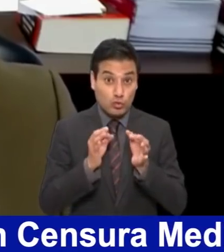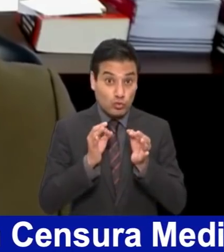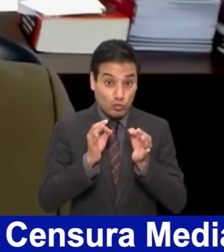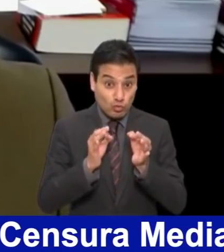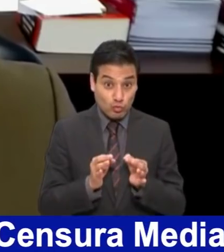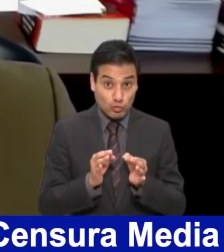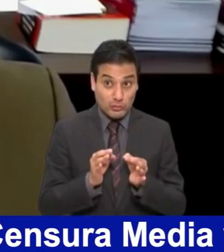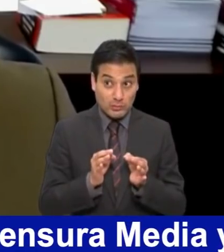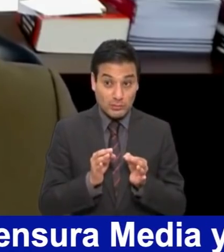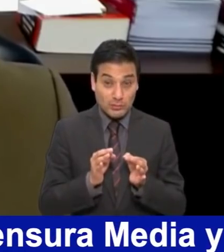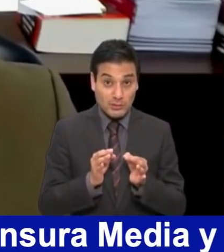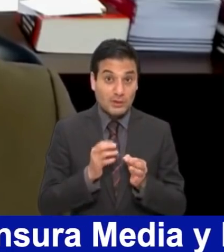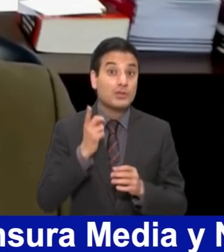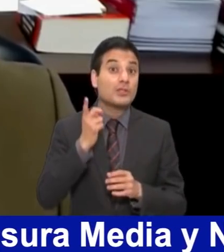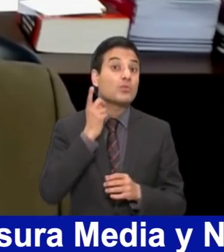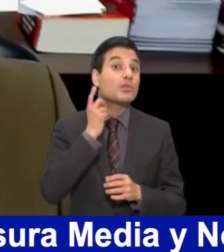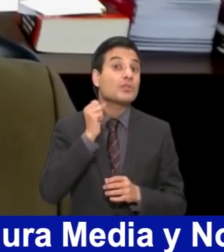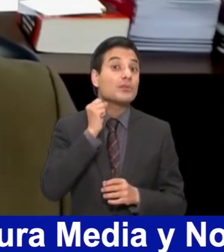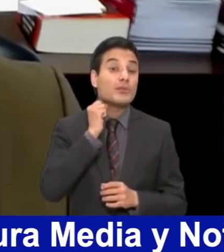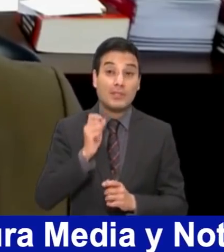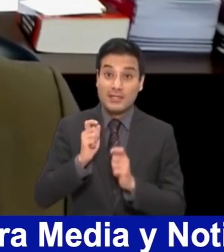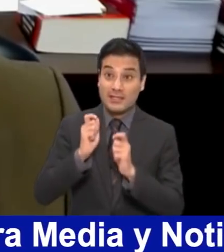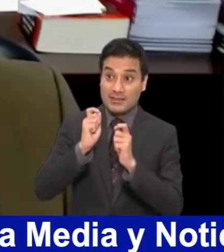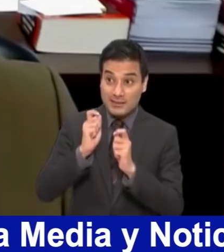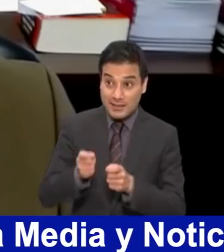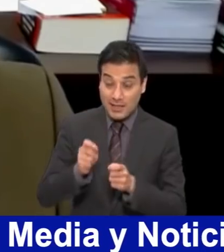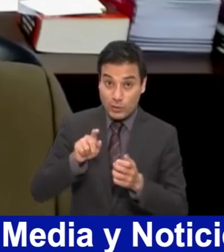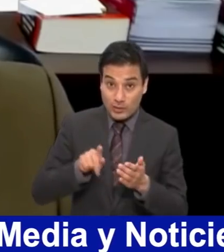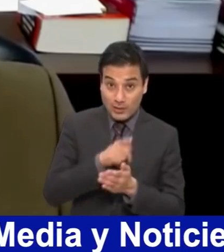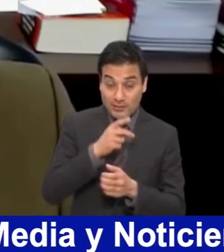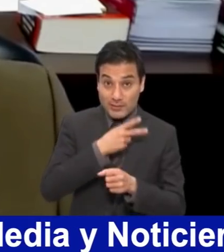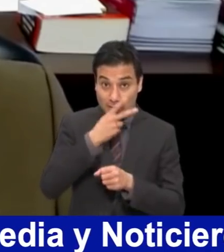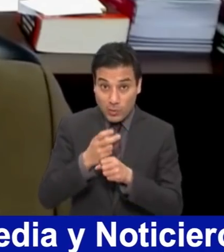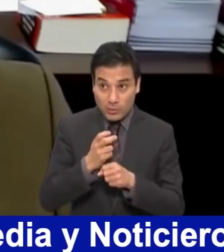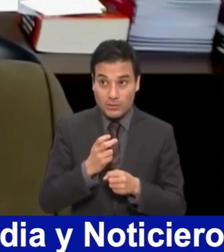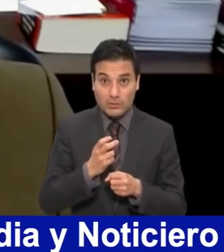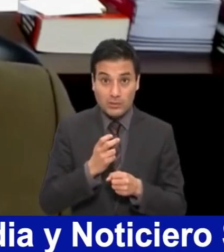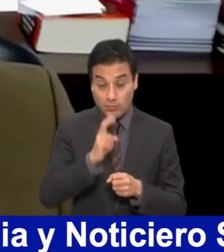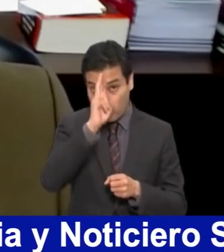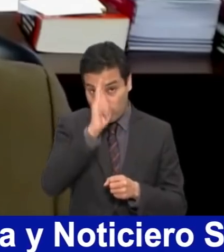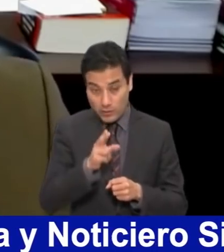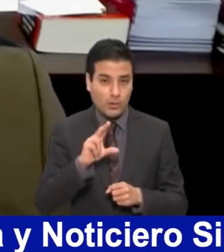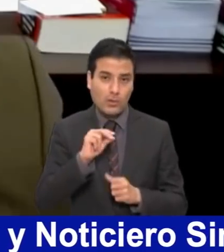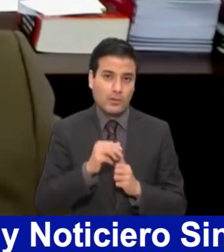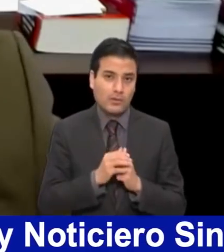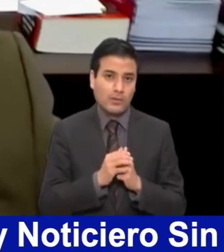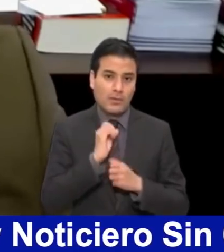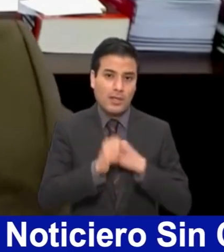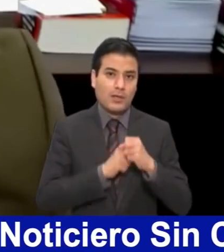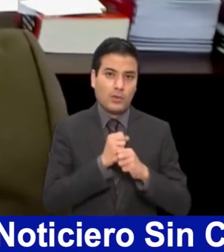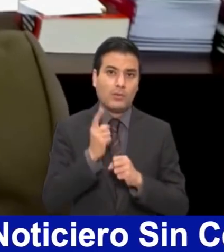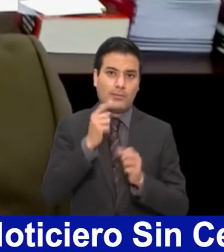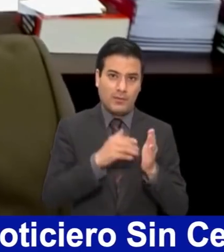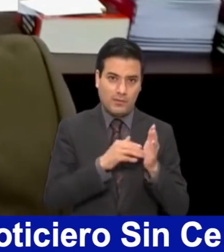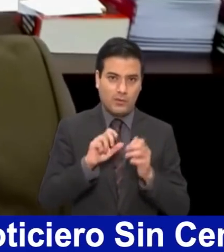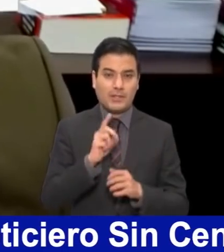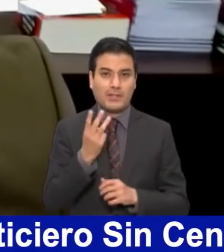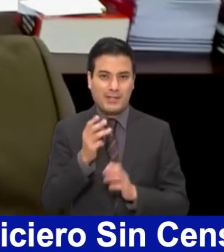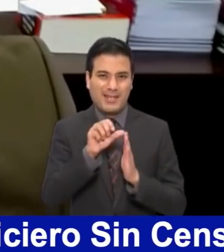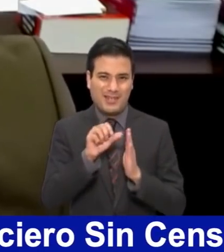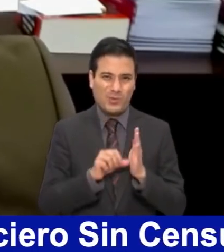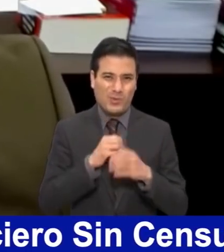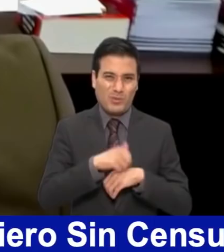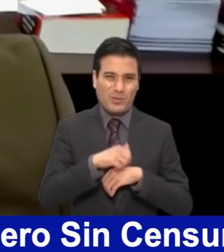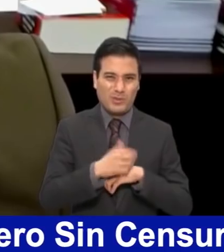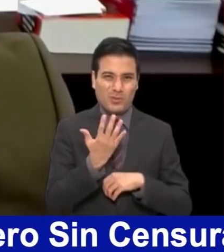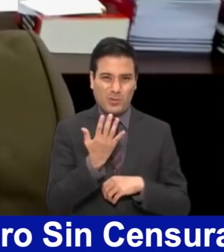prohibido la reelección de diputados y senadores, sino, como ya mencionaba la diputada Sauri, fue hasta 1933 con la reforma del artículo